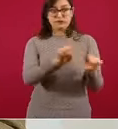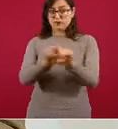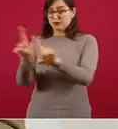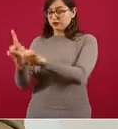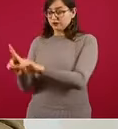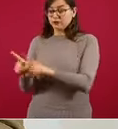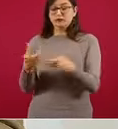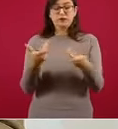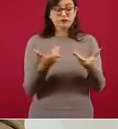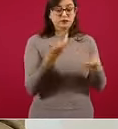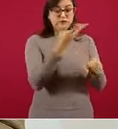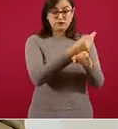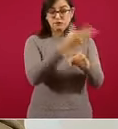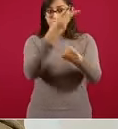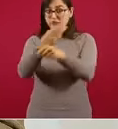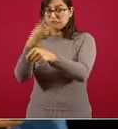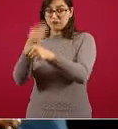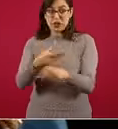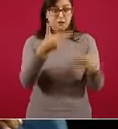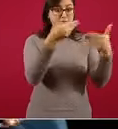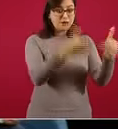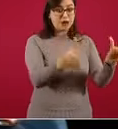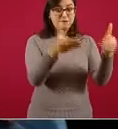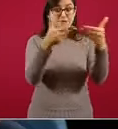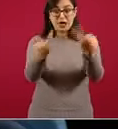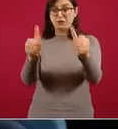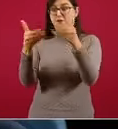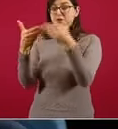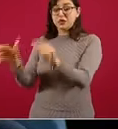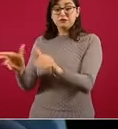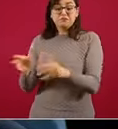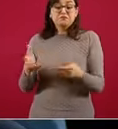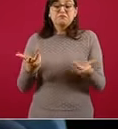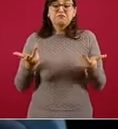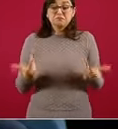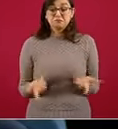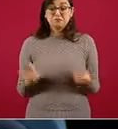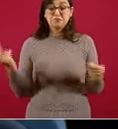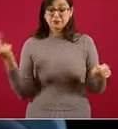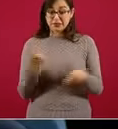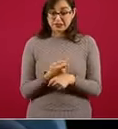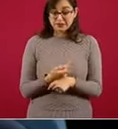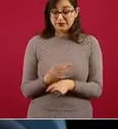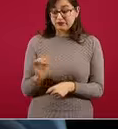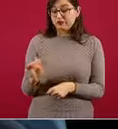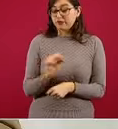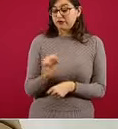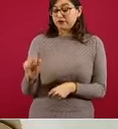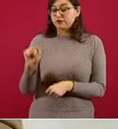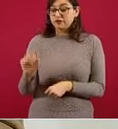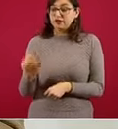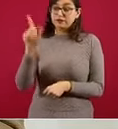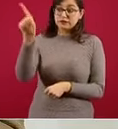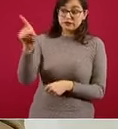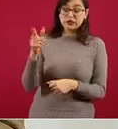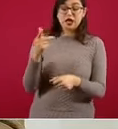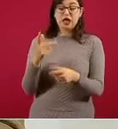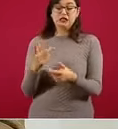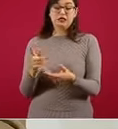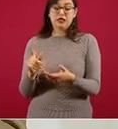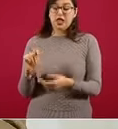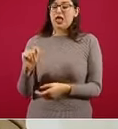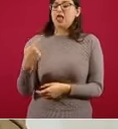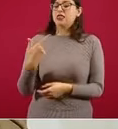su expansión hospitalaria. Entonces tenemos recientemente el ISSSTE, que abrió el hospital de Tláhuac, que lo